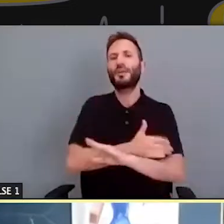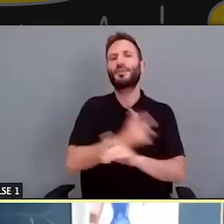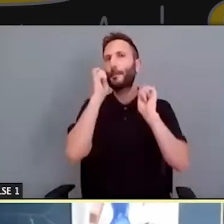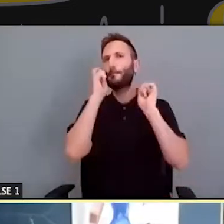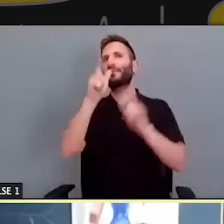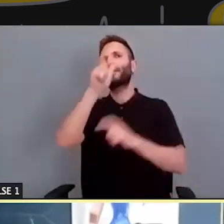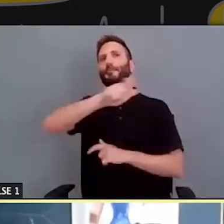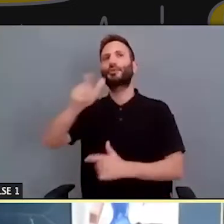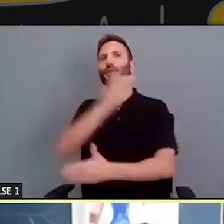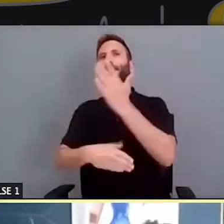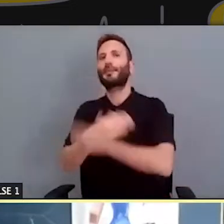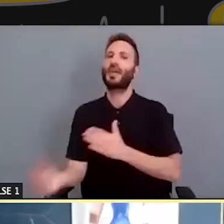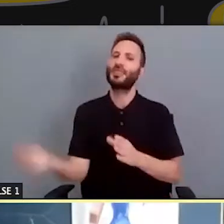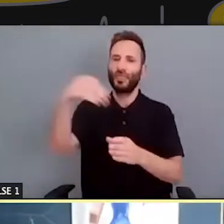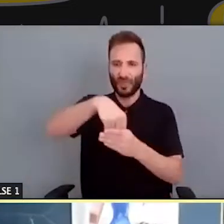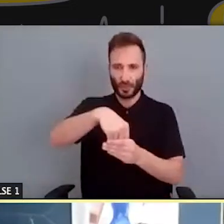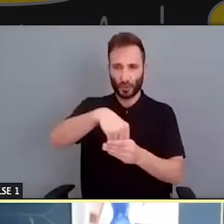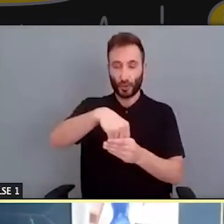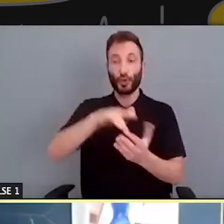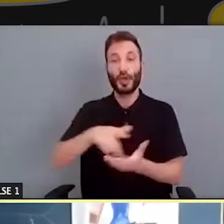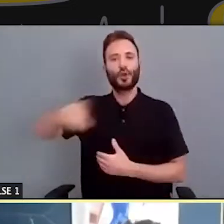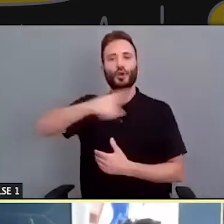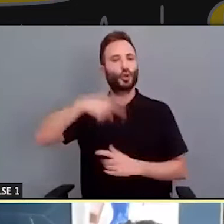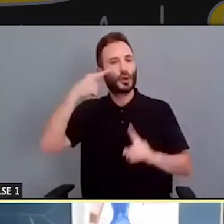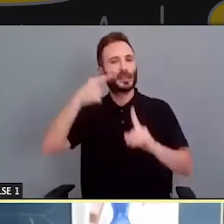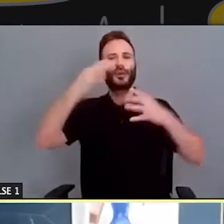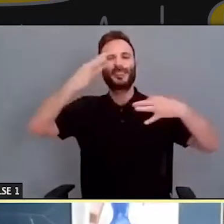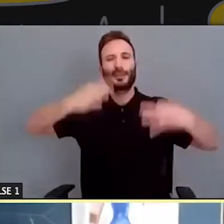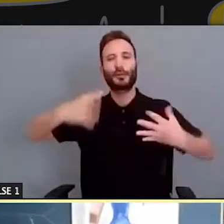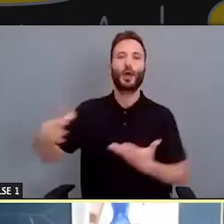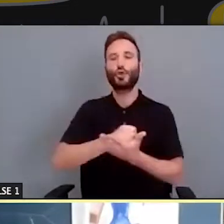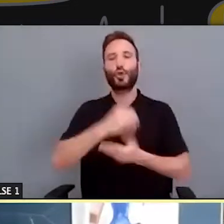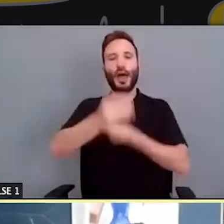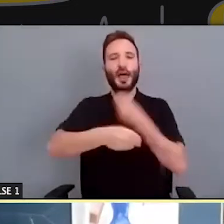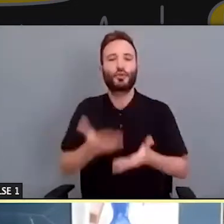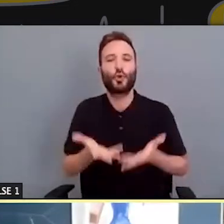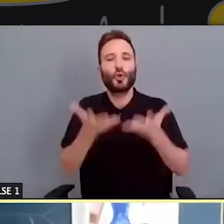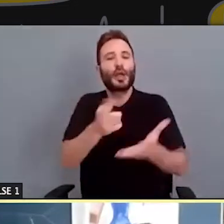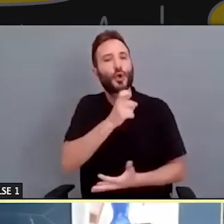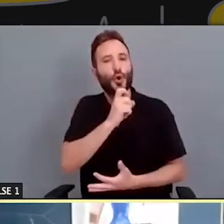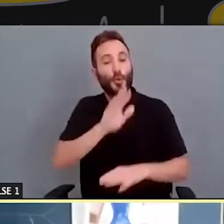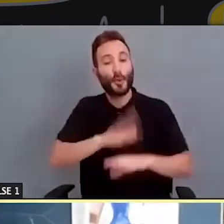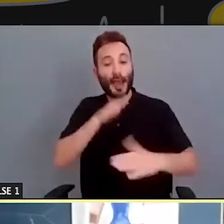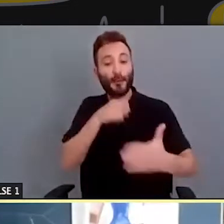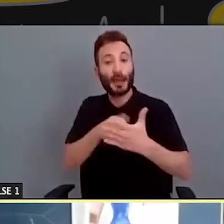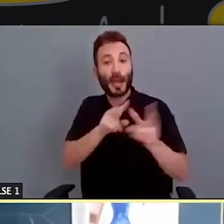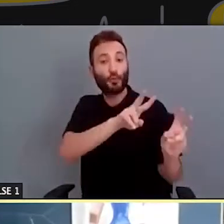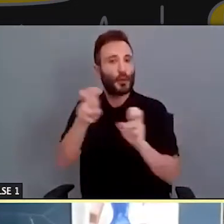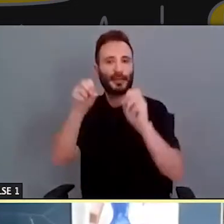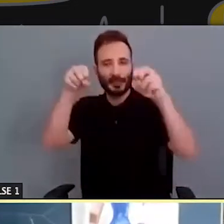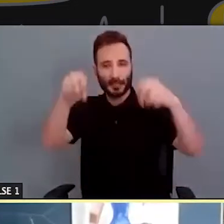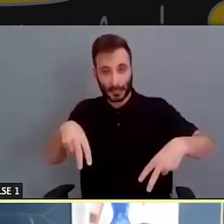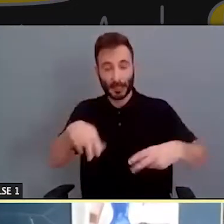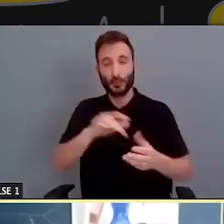con discapacidad. Cómo garantizamos la seguridad de todos, pero sin imponer nuevos obstáculos. Y aquí hemos ido un poco